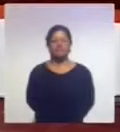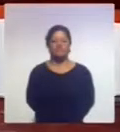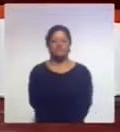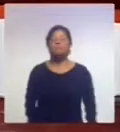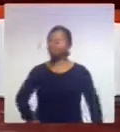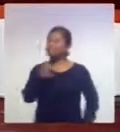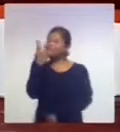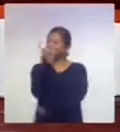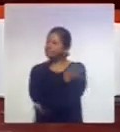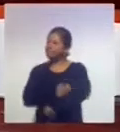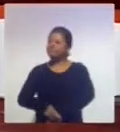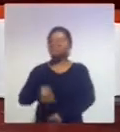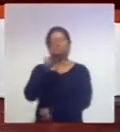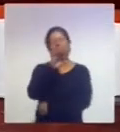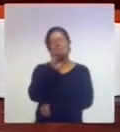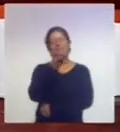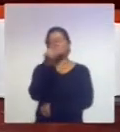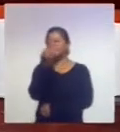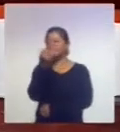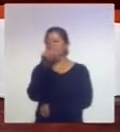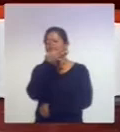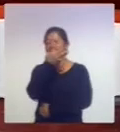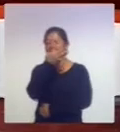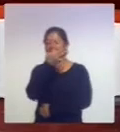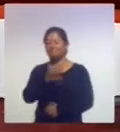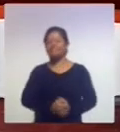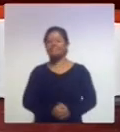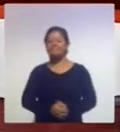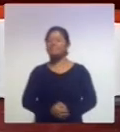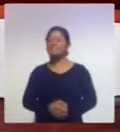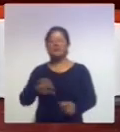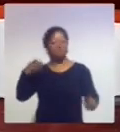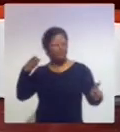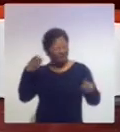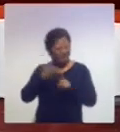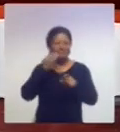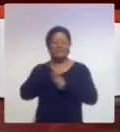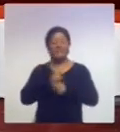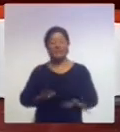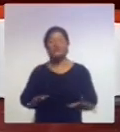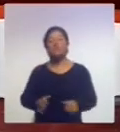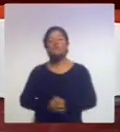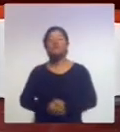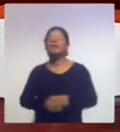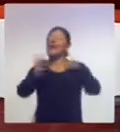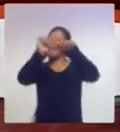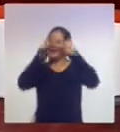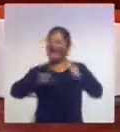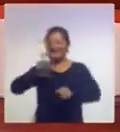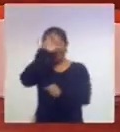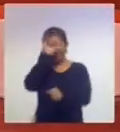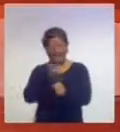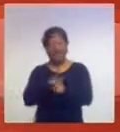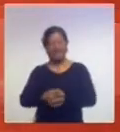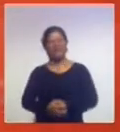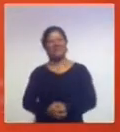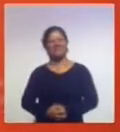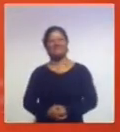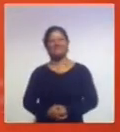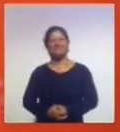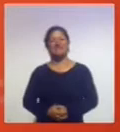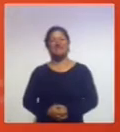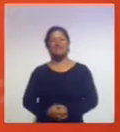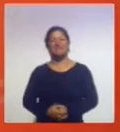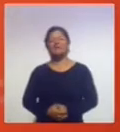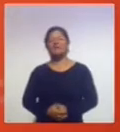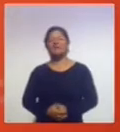Son las 2 de la tarde con 49 minutos y vamos directamente a la información que tiene que ver con el arte y con la cultura.